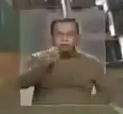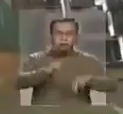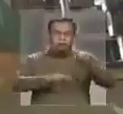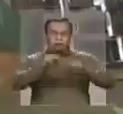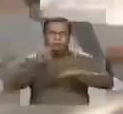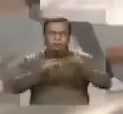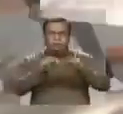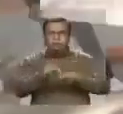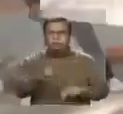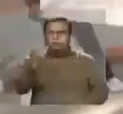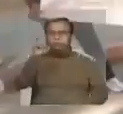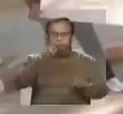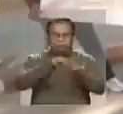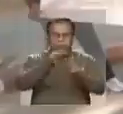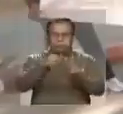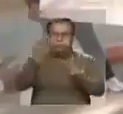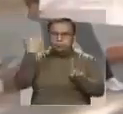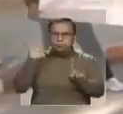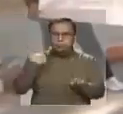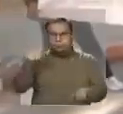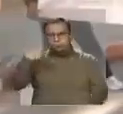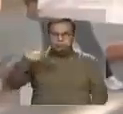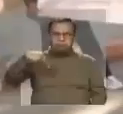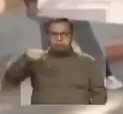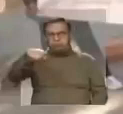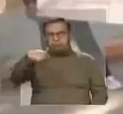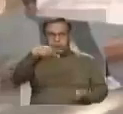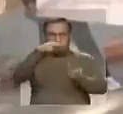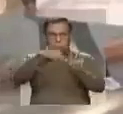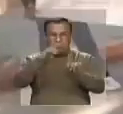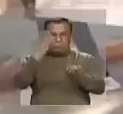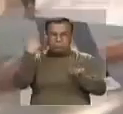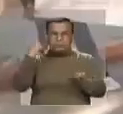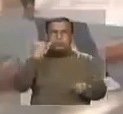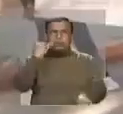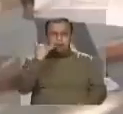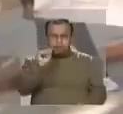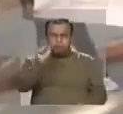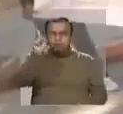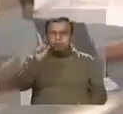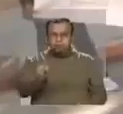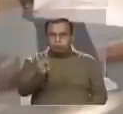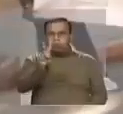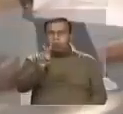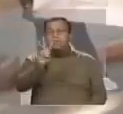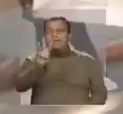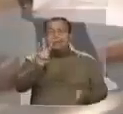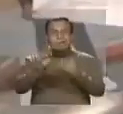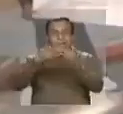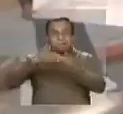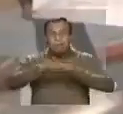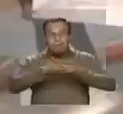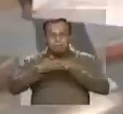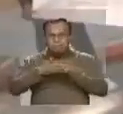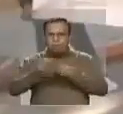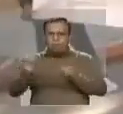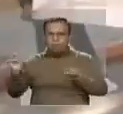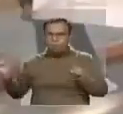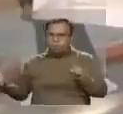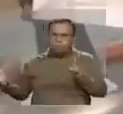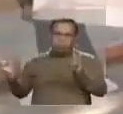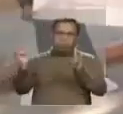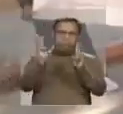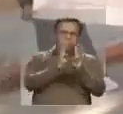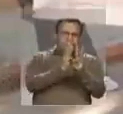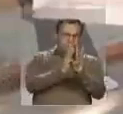construcción. Hace 2 meses pasaba por aquí por esta cuadra una señora, el señor y su bebé, lo cogieron 3 delincuentes,